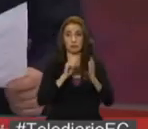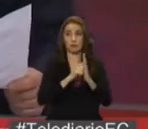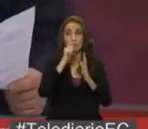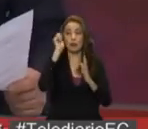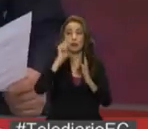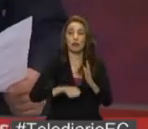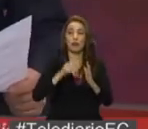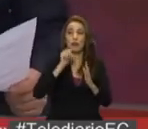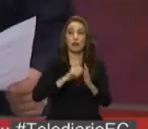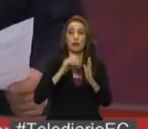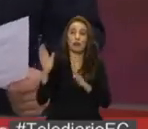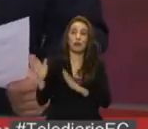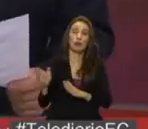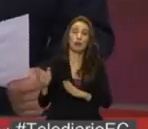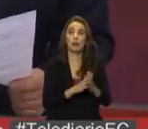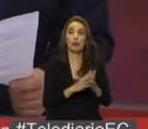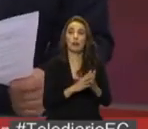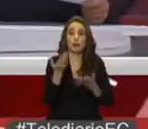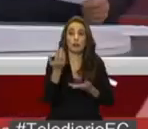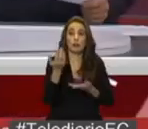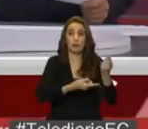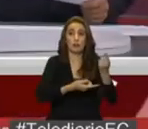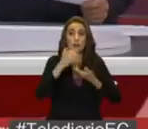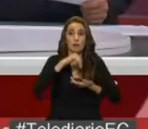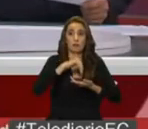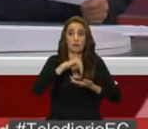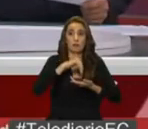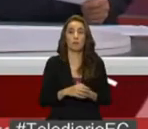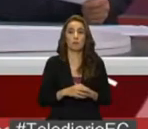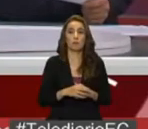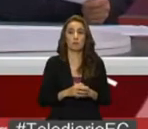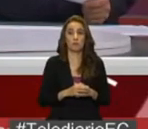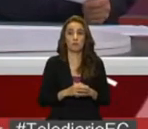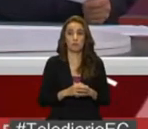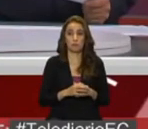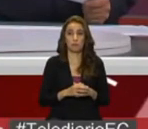por favor, con su respuesta. Hemos retomado ya la conexión.